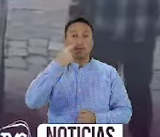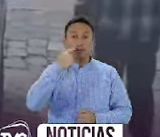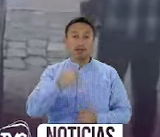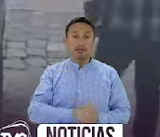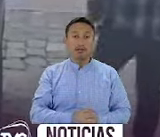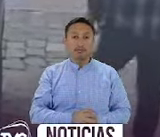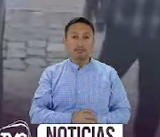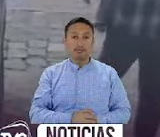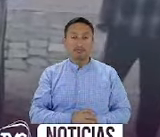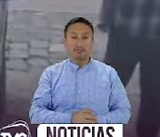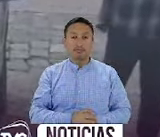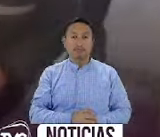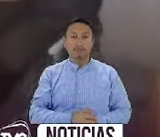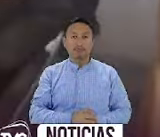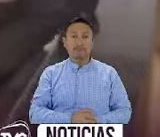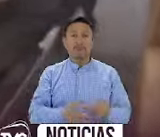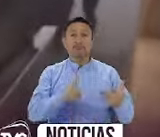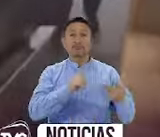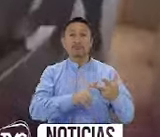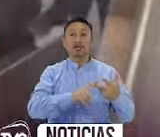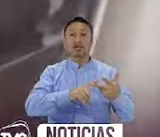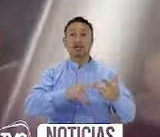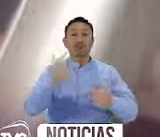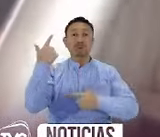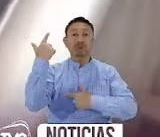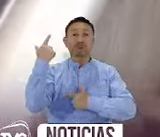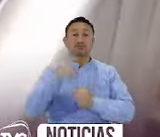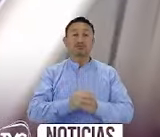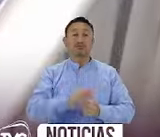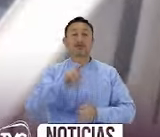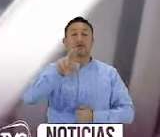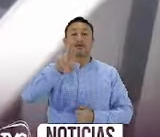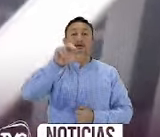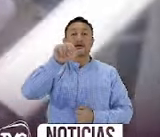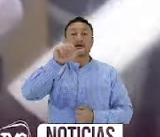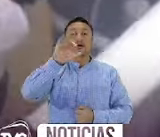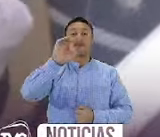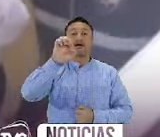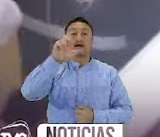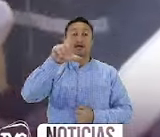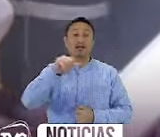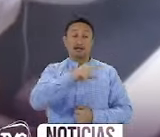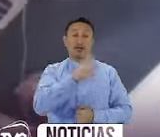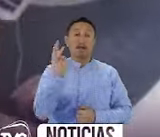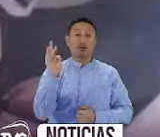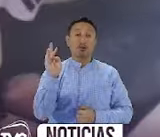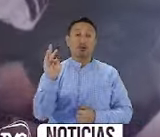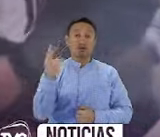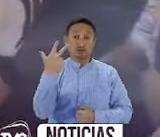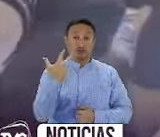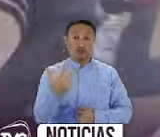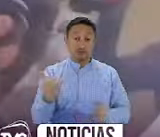mediato, y el militar Rafael L., y esposo de Evelyn, como coautor del delito.